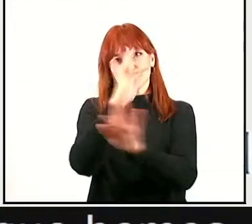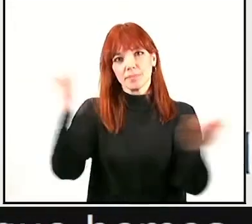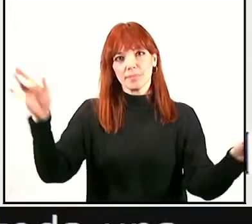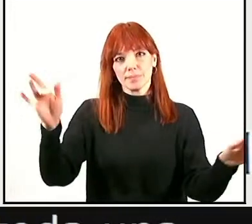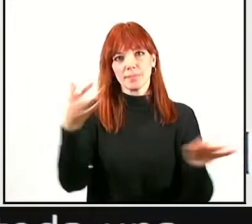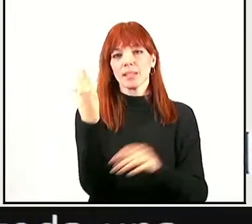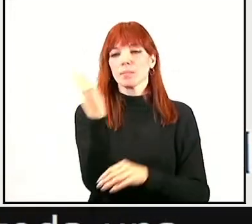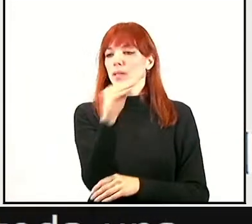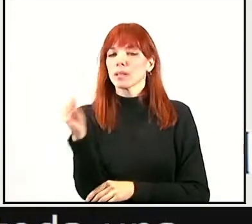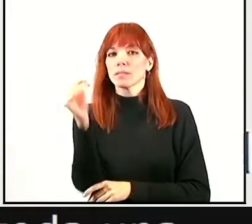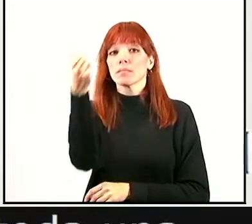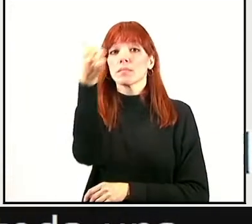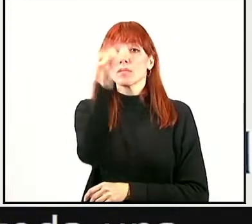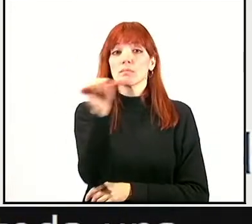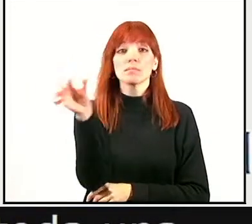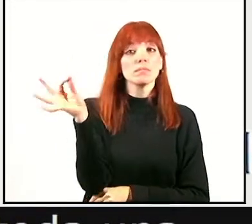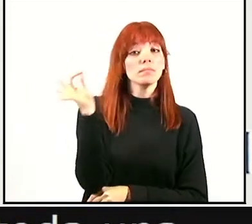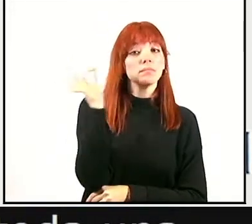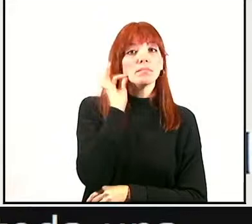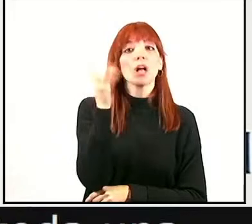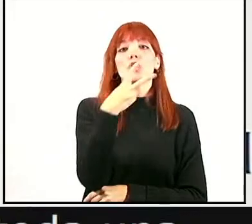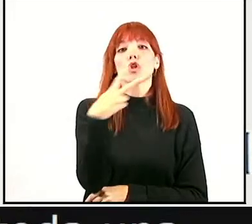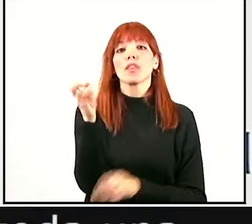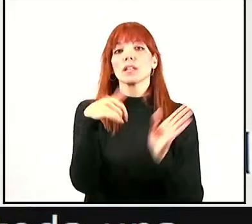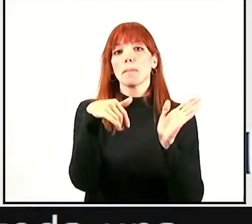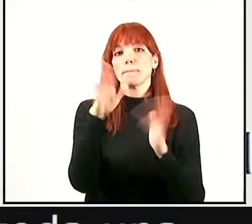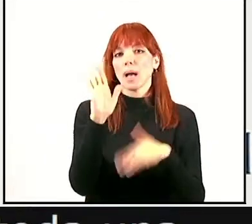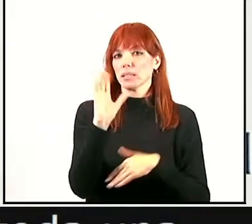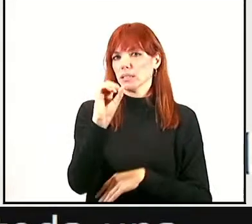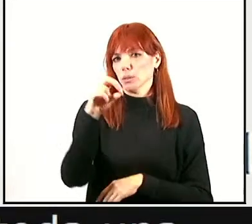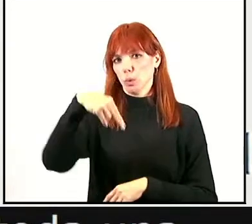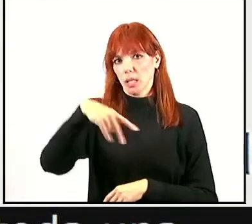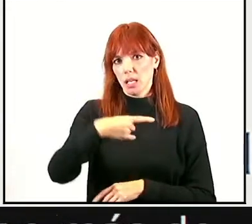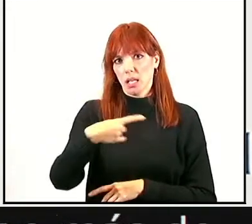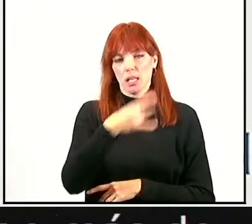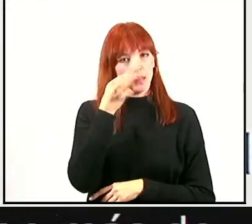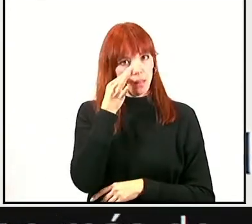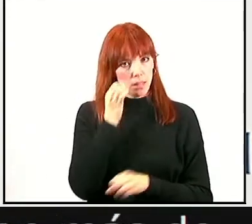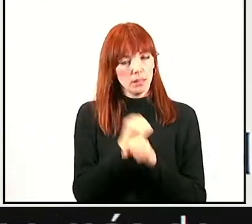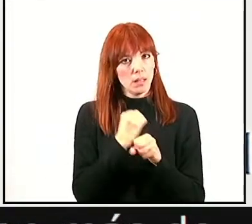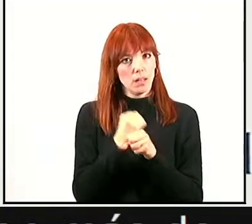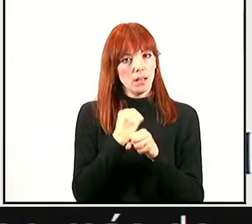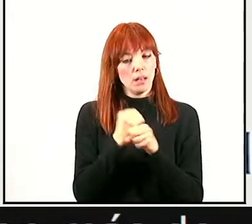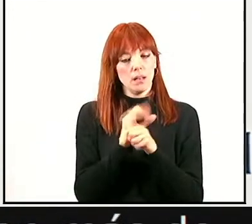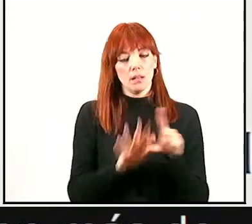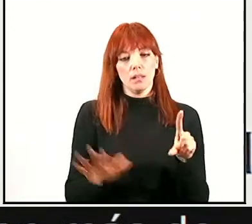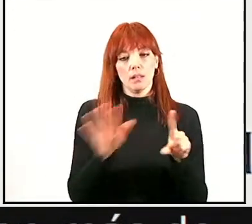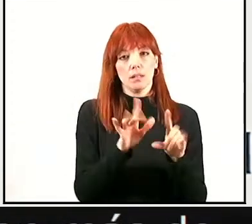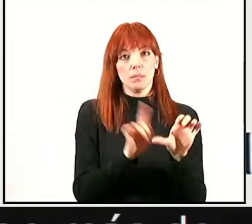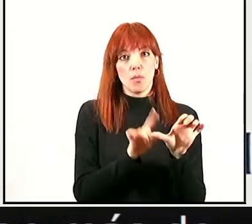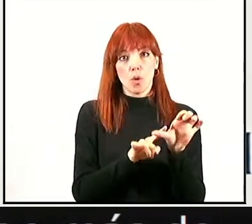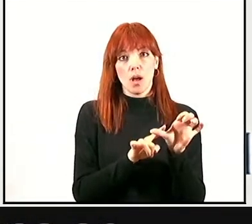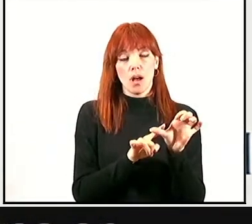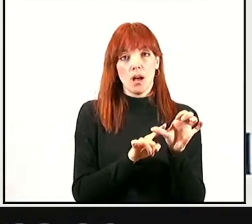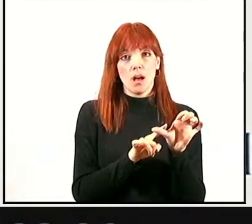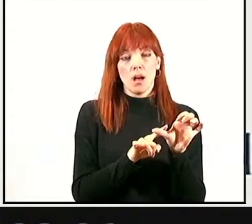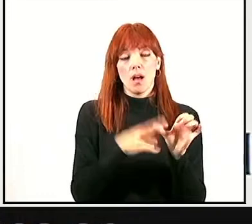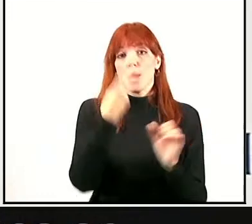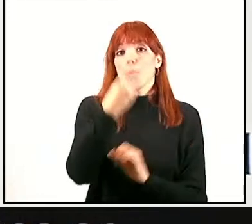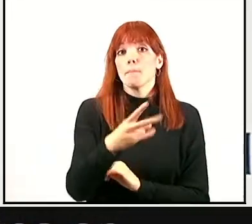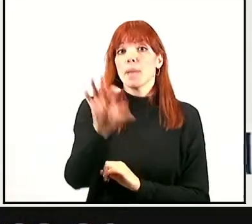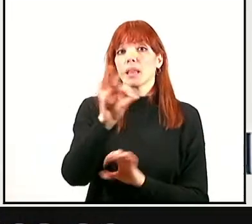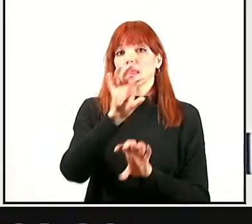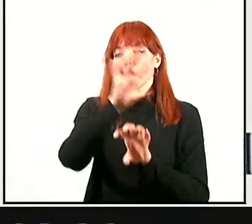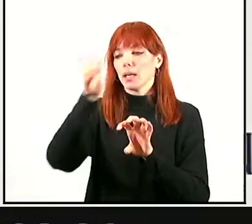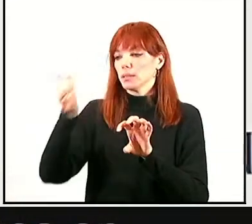generación de hombres y mujeres. Son más de 200 las ONG que trabajan en estos momentos en Extremadura. Son más de 20